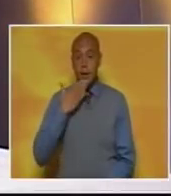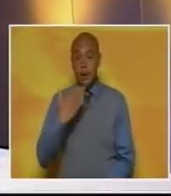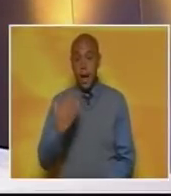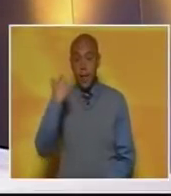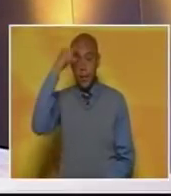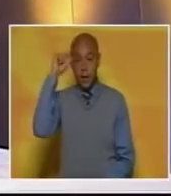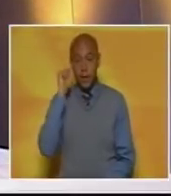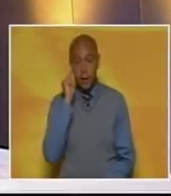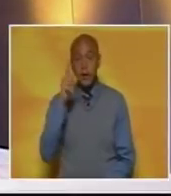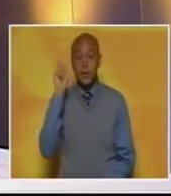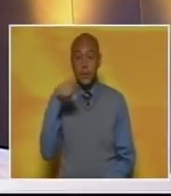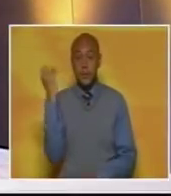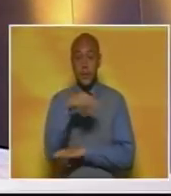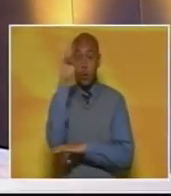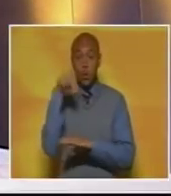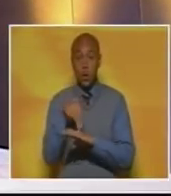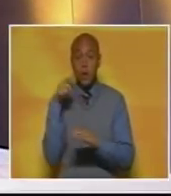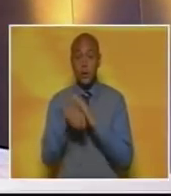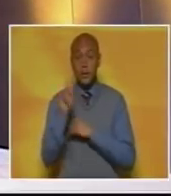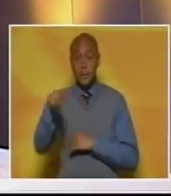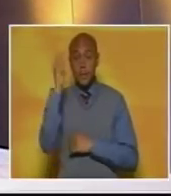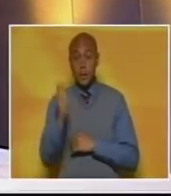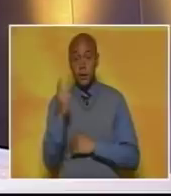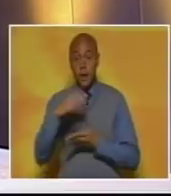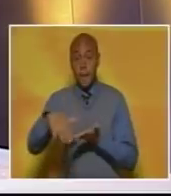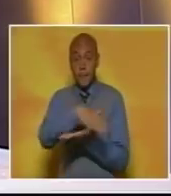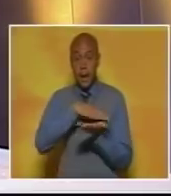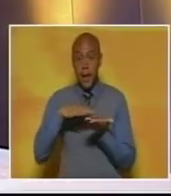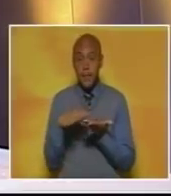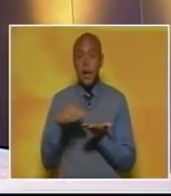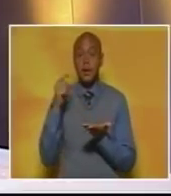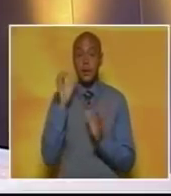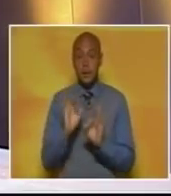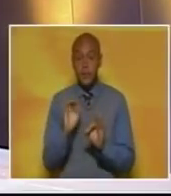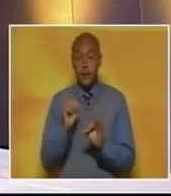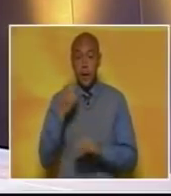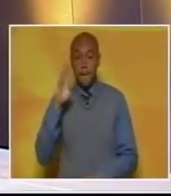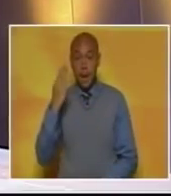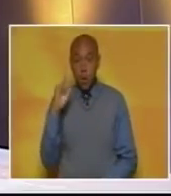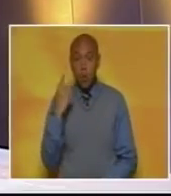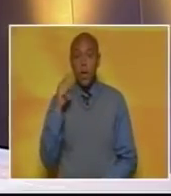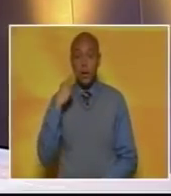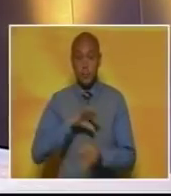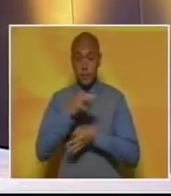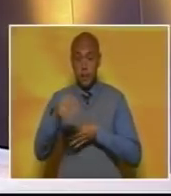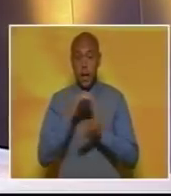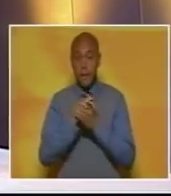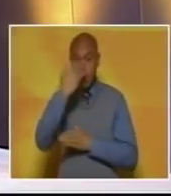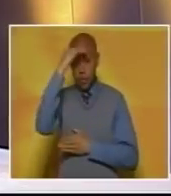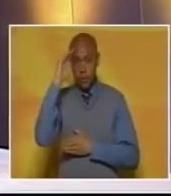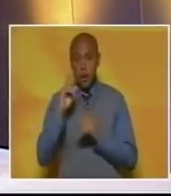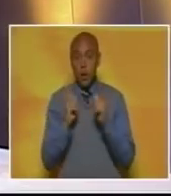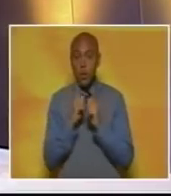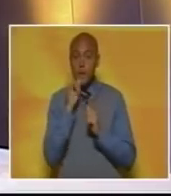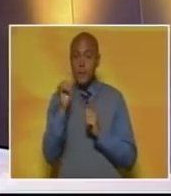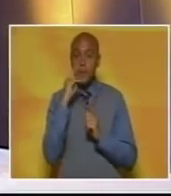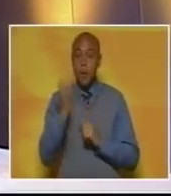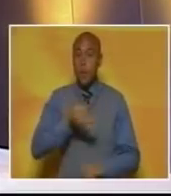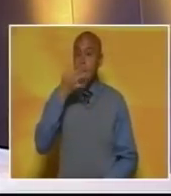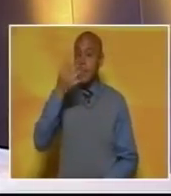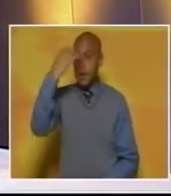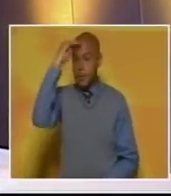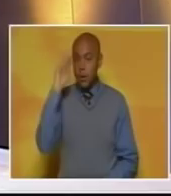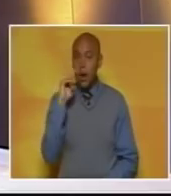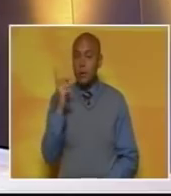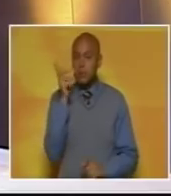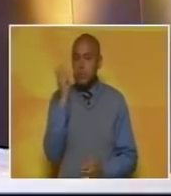Gracias, Sandrina. Y la Asamblea Nacional sesiona en la Plaza de Cumbres de Curumo, en el municipio de Baruta del estado Miranda. Manuel Covela nos amplía la información. Buenas tardes,